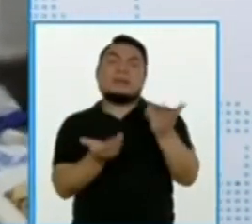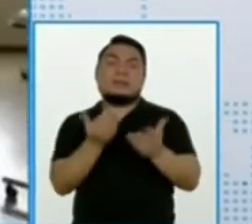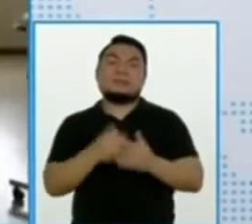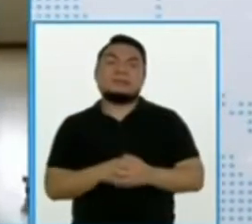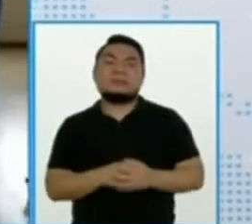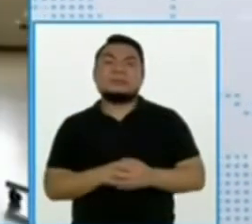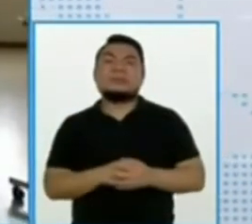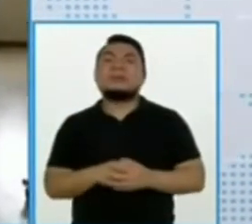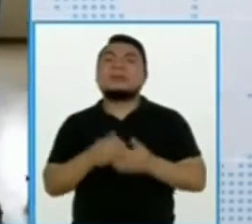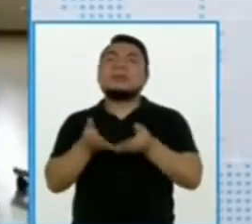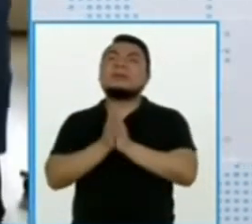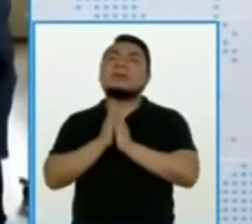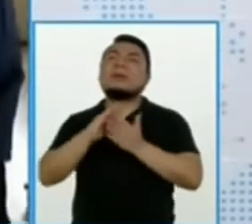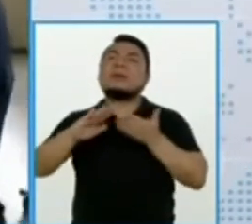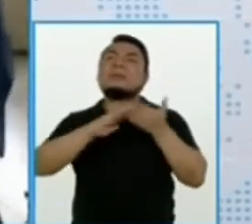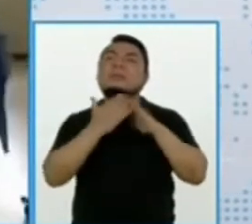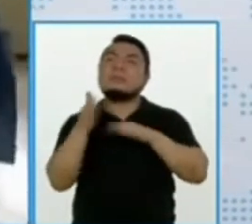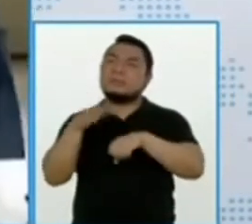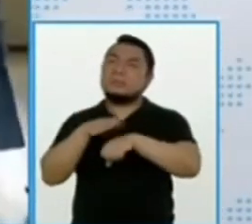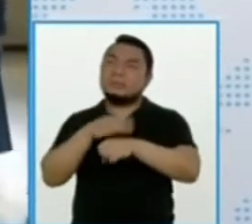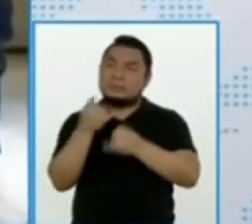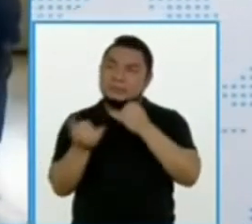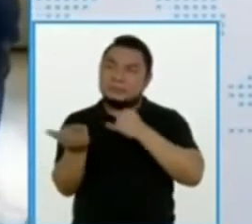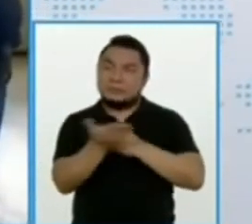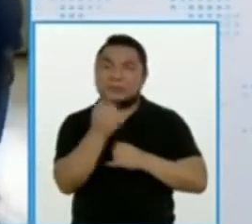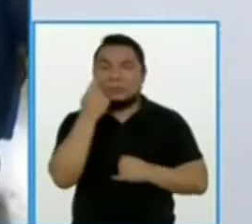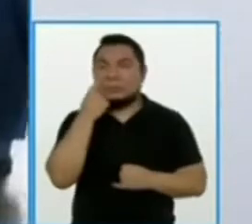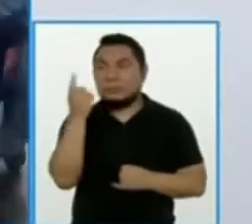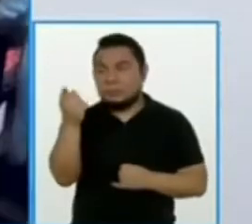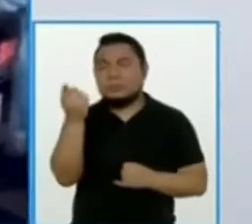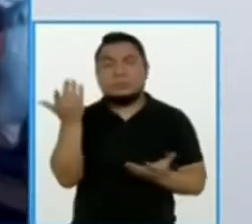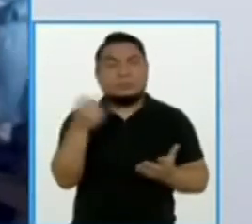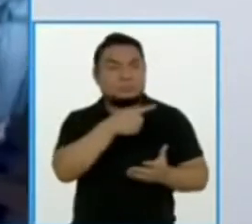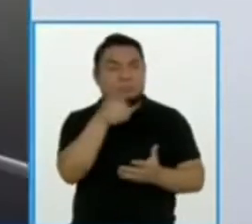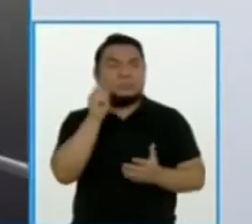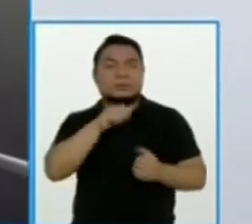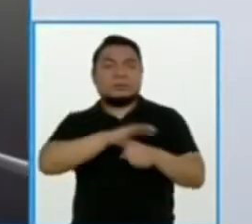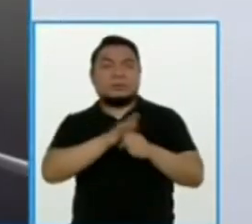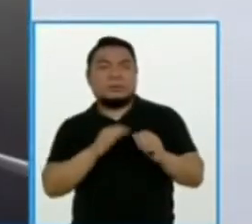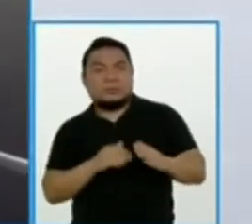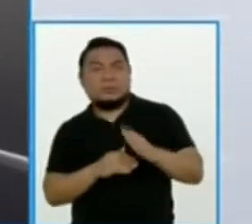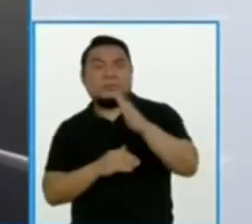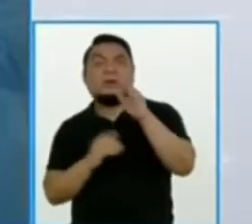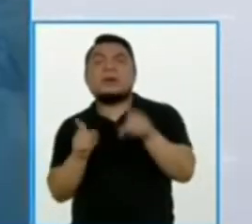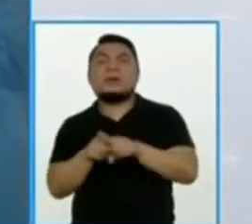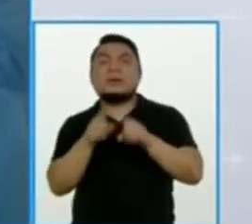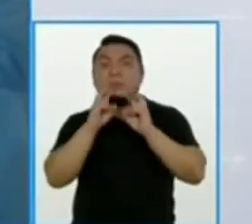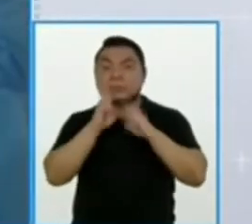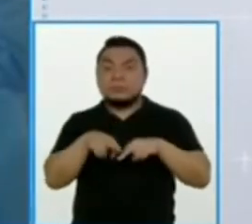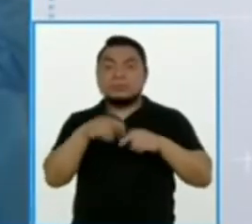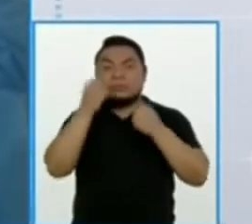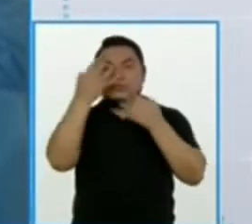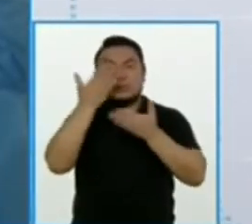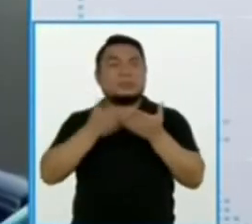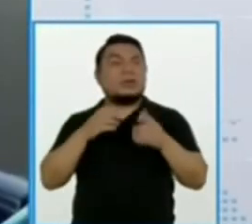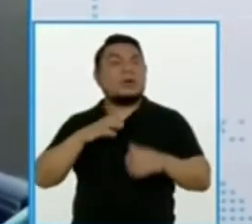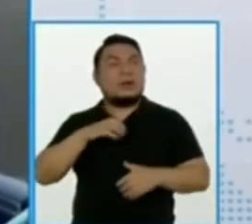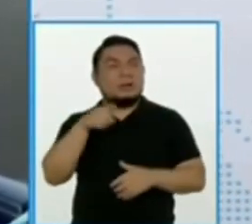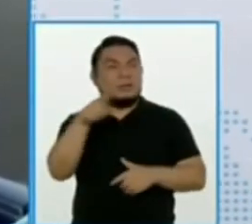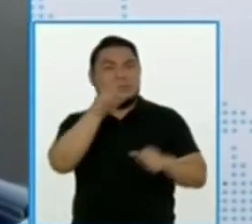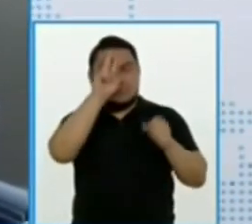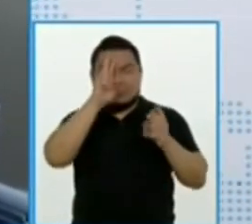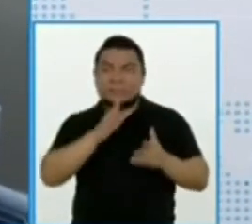¿qué se pide a la población? Puedes hacer una exhortación final, tú que conoces muy bien la curva y sobre todo el resultado del comportamiento de los